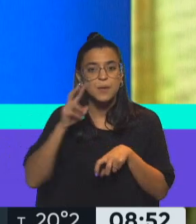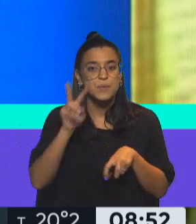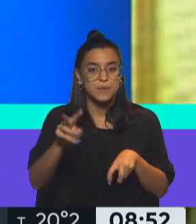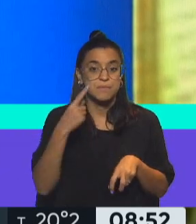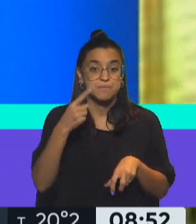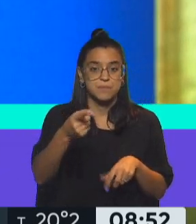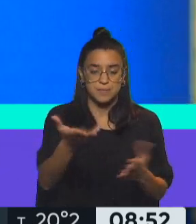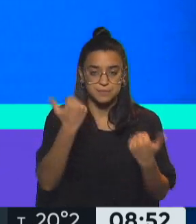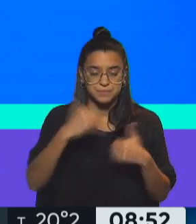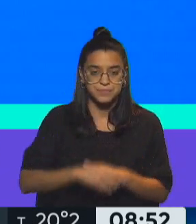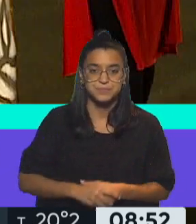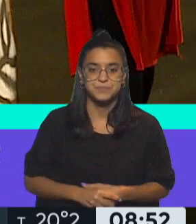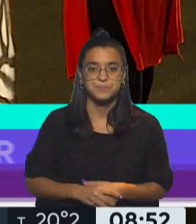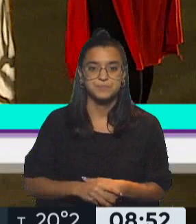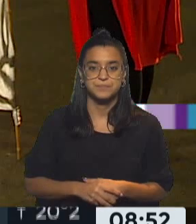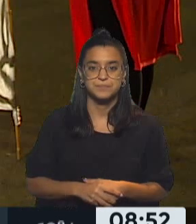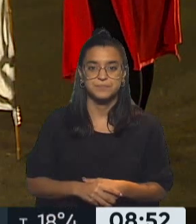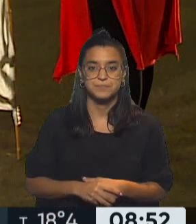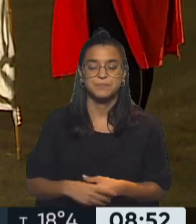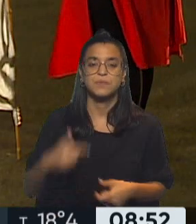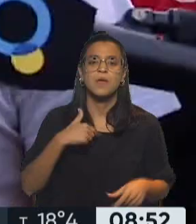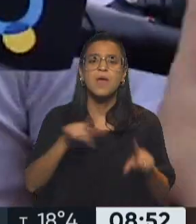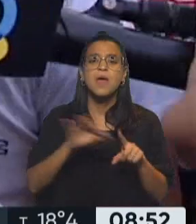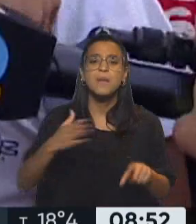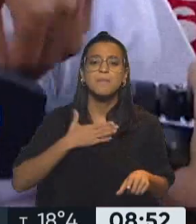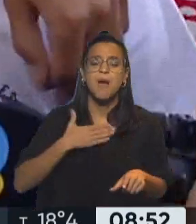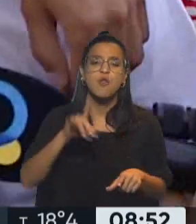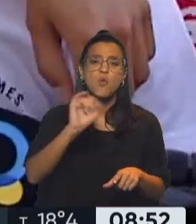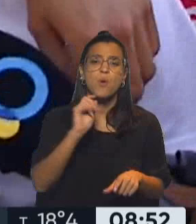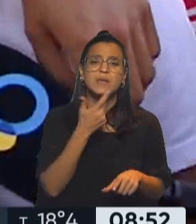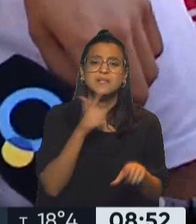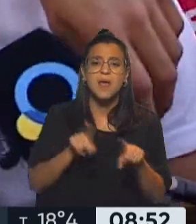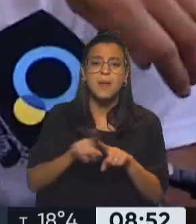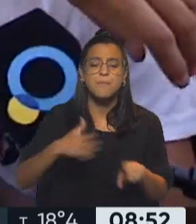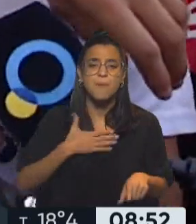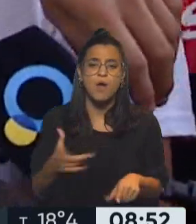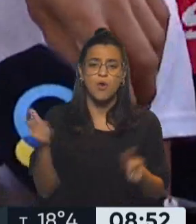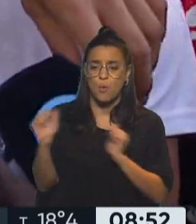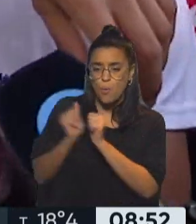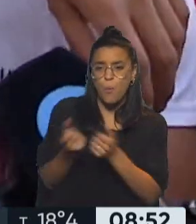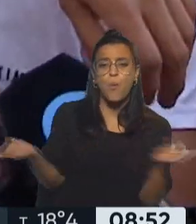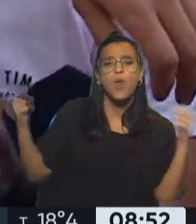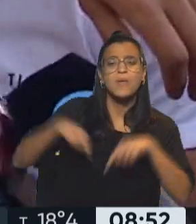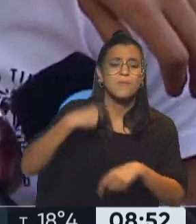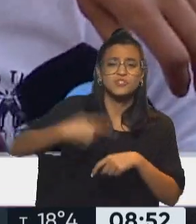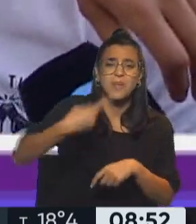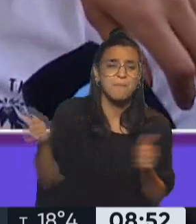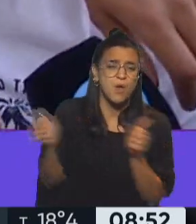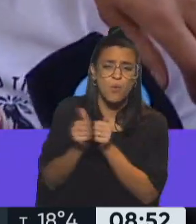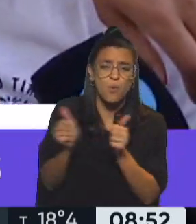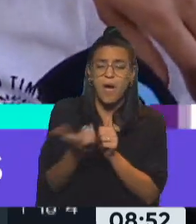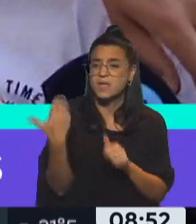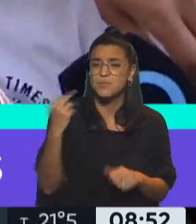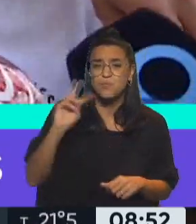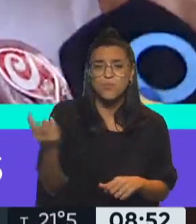nota. Dámela. Era mi hermano, Lucas era mi hermano. Siempre volvíamos juntos, tenía capaz de hacerlo, mamá. Ayer se